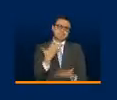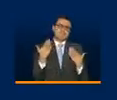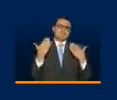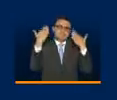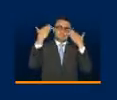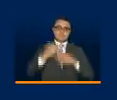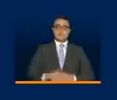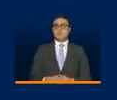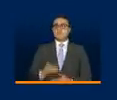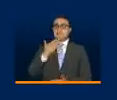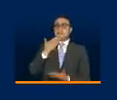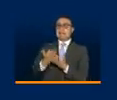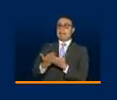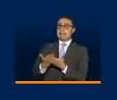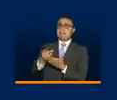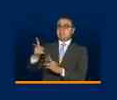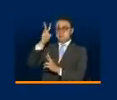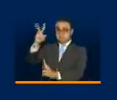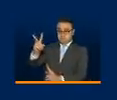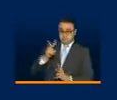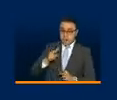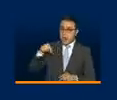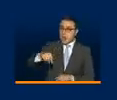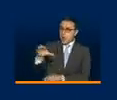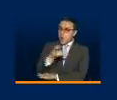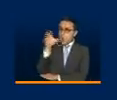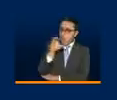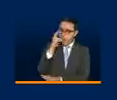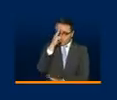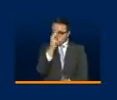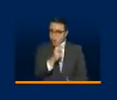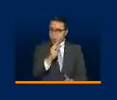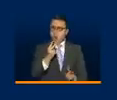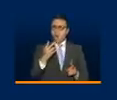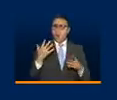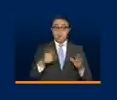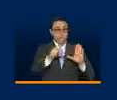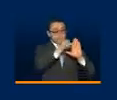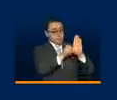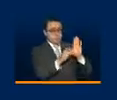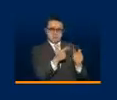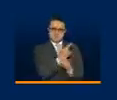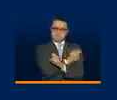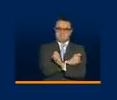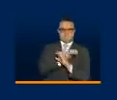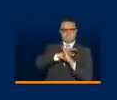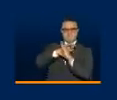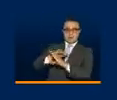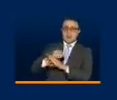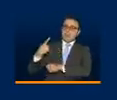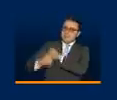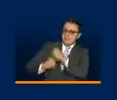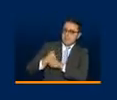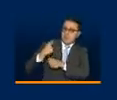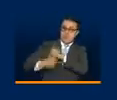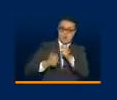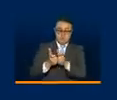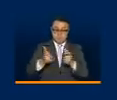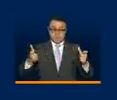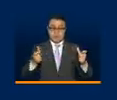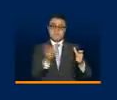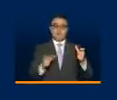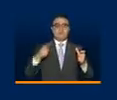gracias por el reconocimiento que se ha hecho en nuestro país o a nuestro país por un programa de inmunización que todos los años llega a cerca de 10 millones de